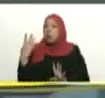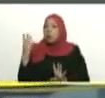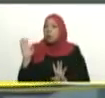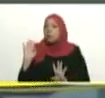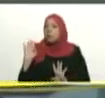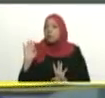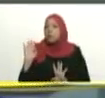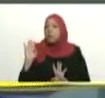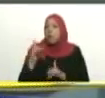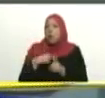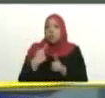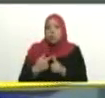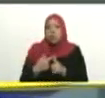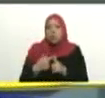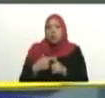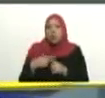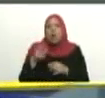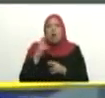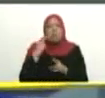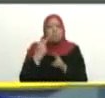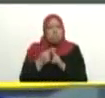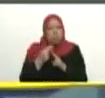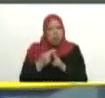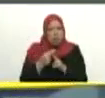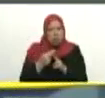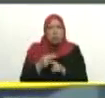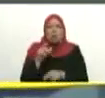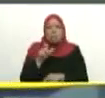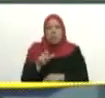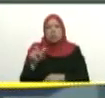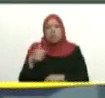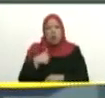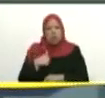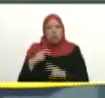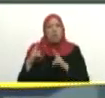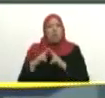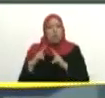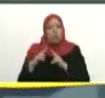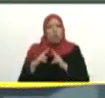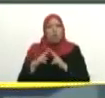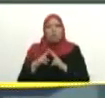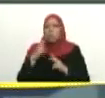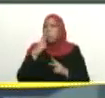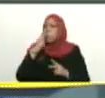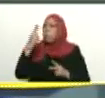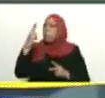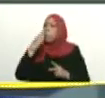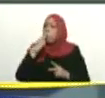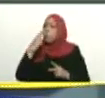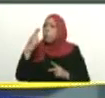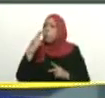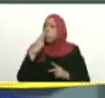Y entonces me puse a ver el peligro que era, pues yo conozco gente que fuma vaping.